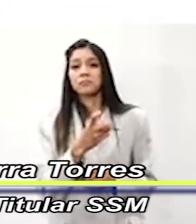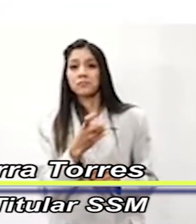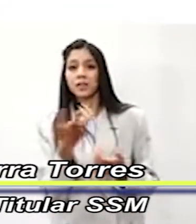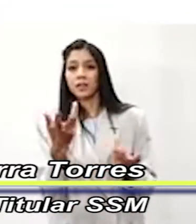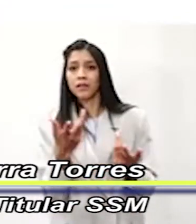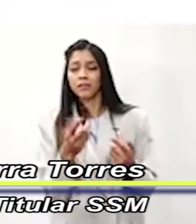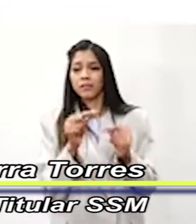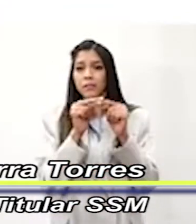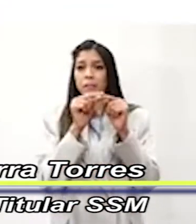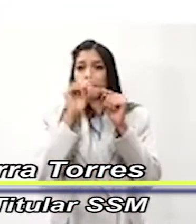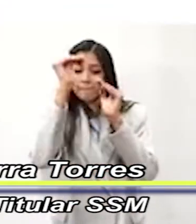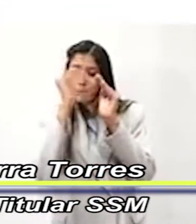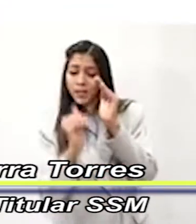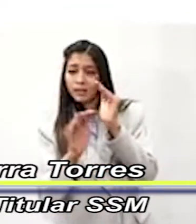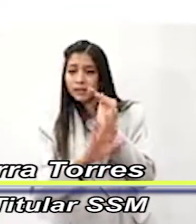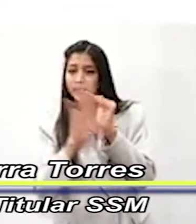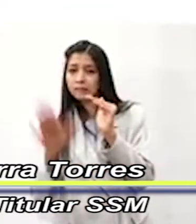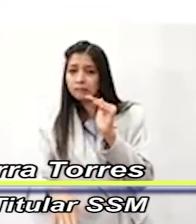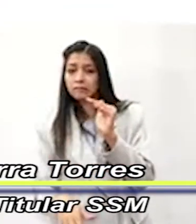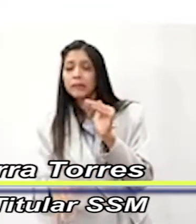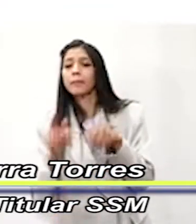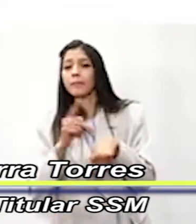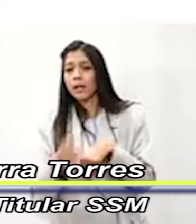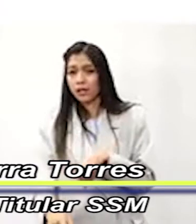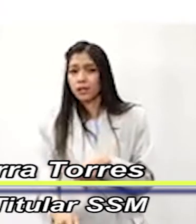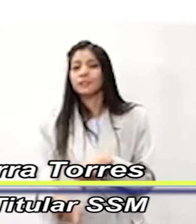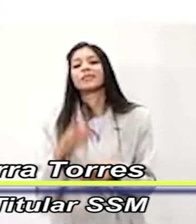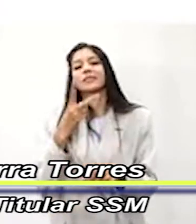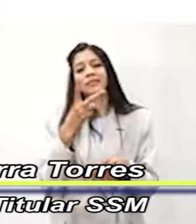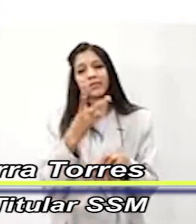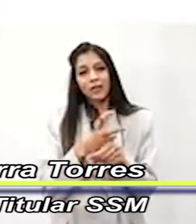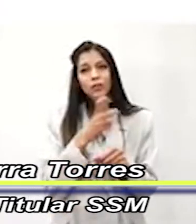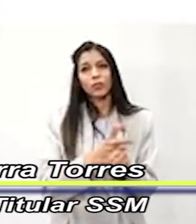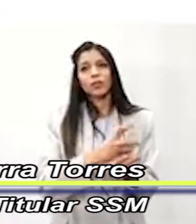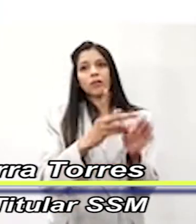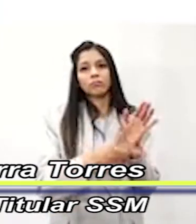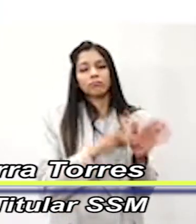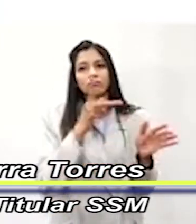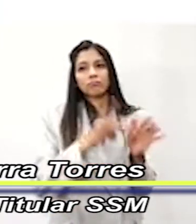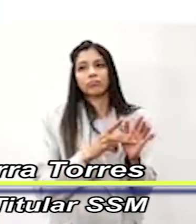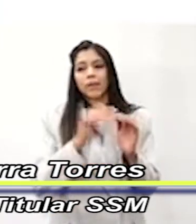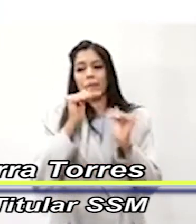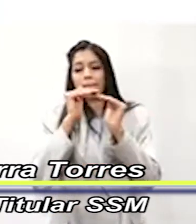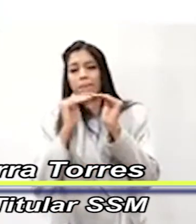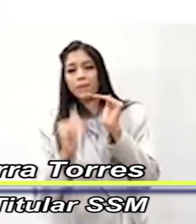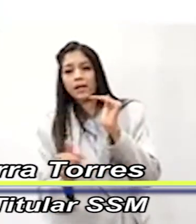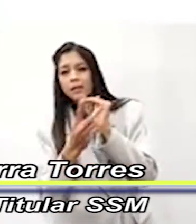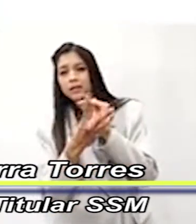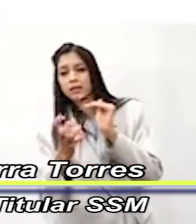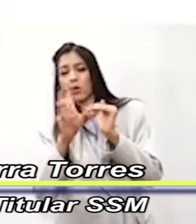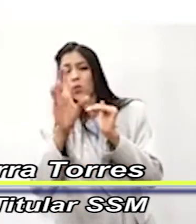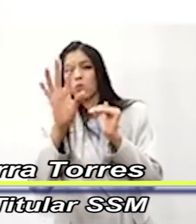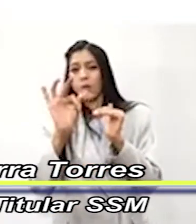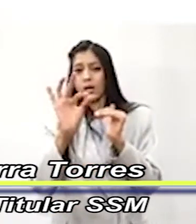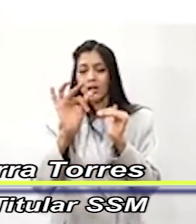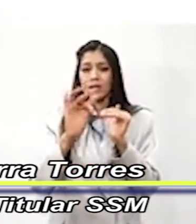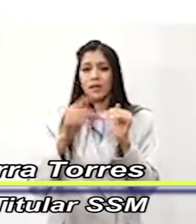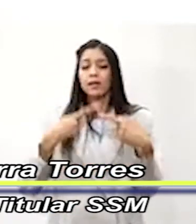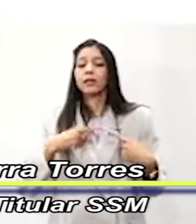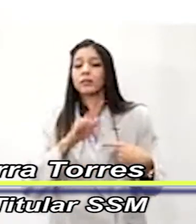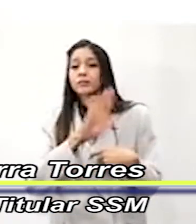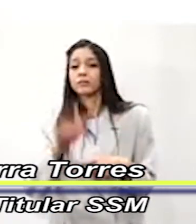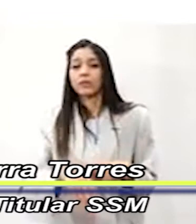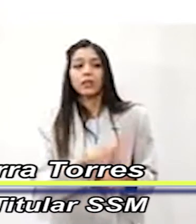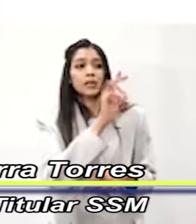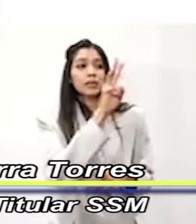de las menos letales, incluida la segunda ola. En esta ola llevamos poco menos de 340 fallecidos, comparada